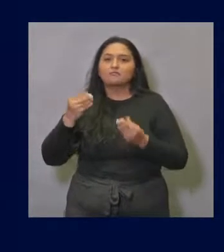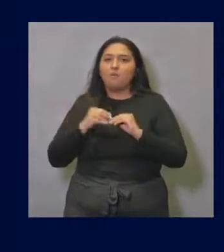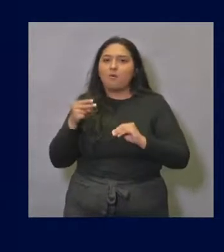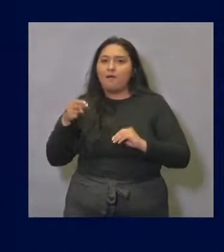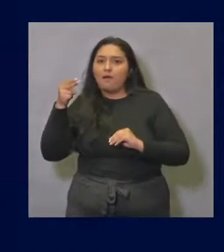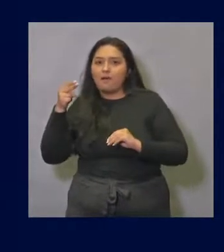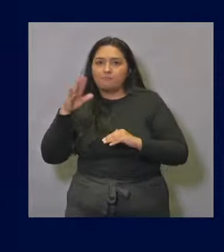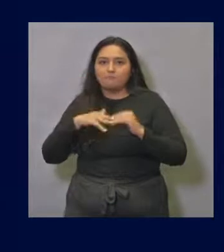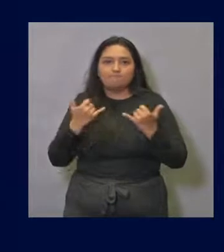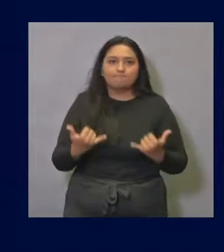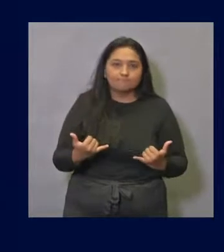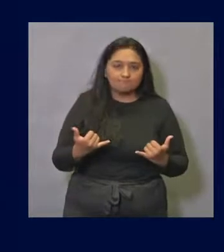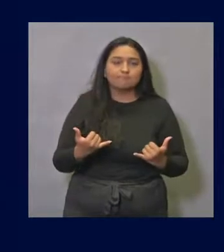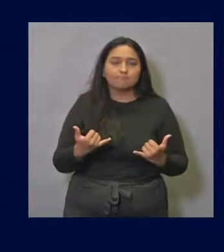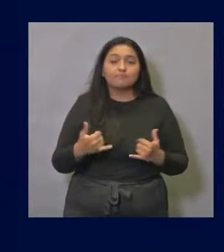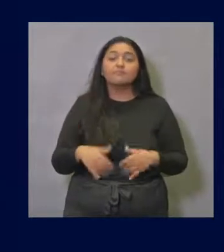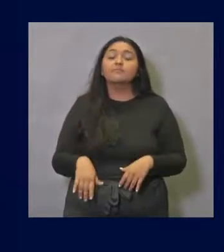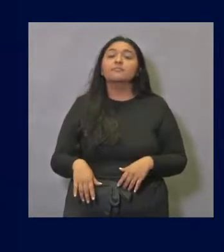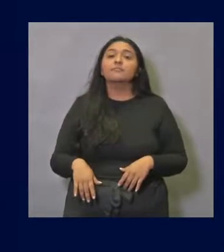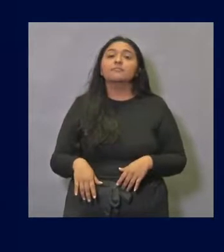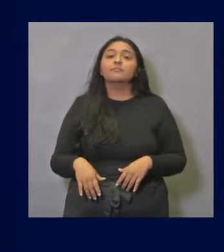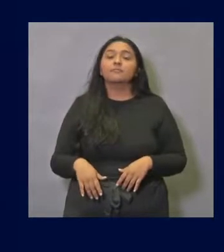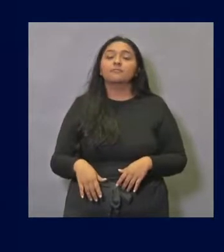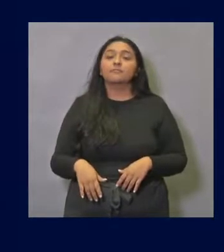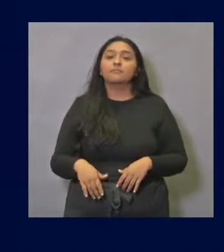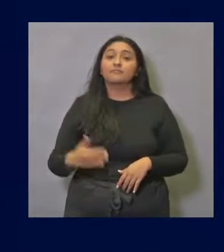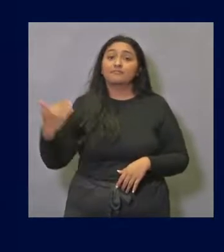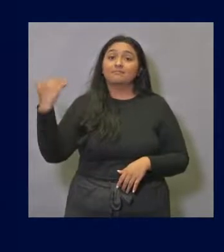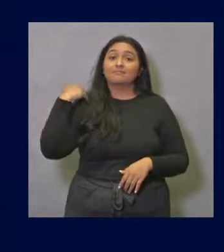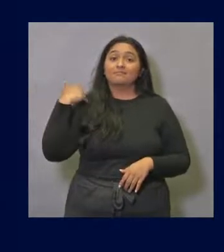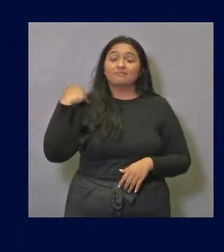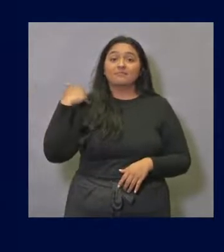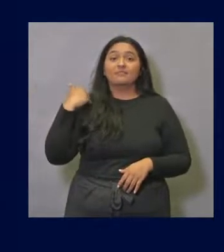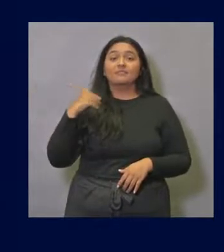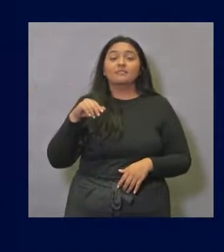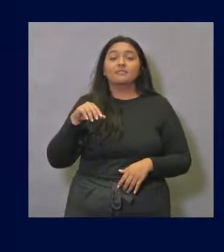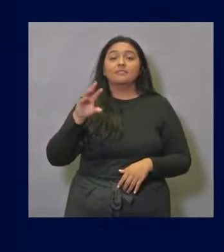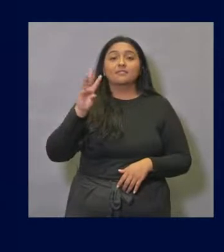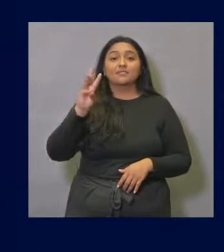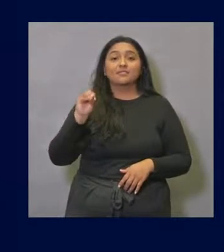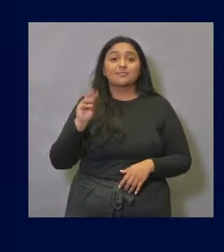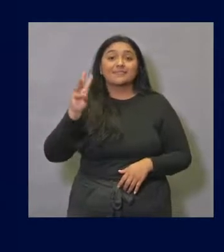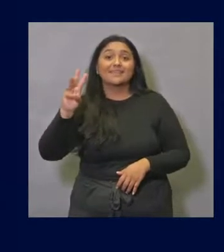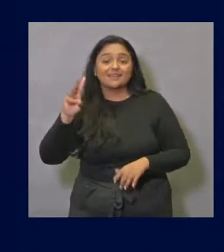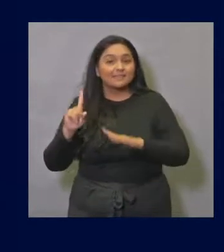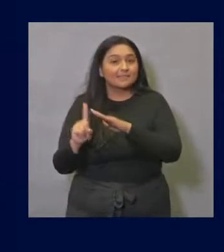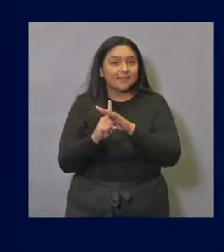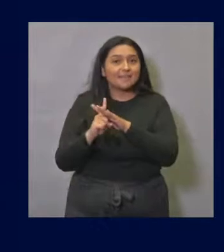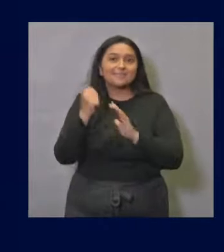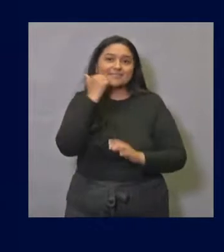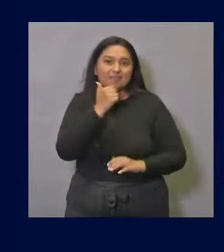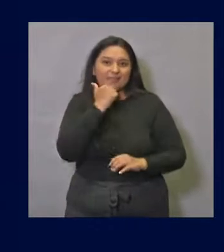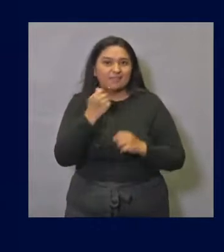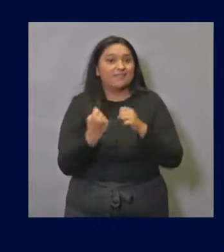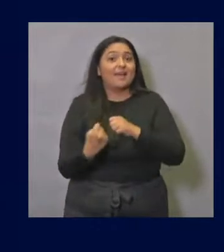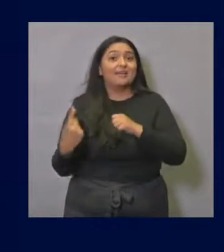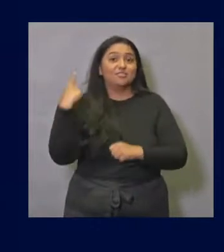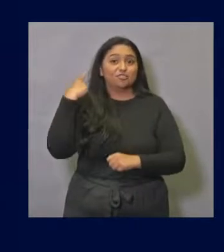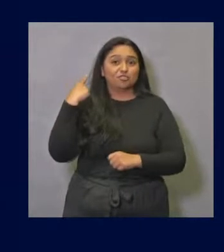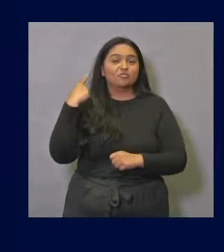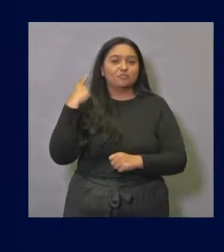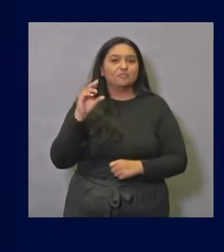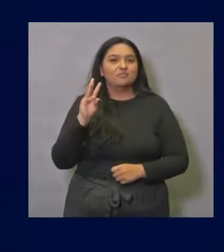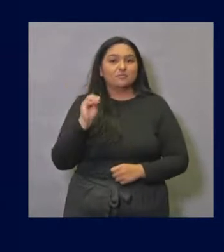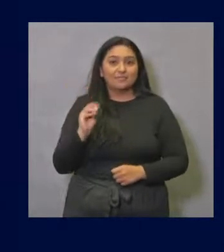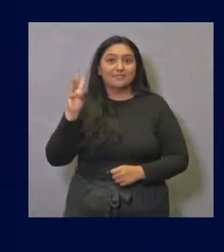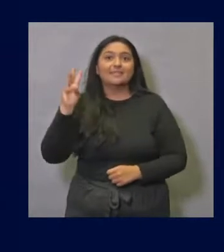pandemia, cuando informamos 606 casos diarios por fecha de episodio el 4 de